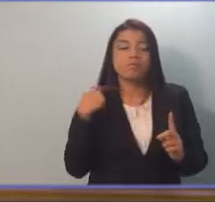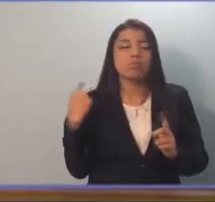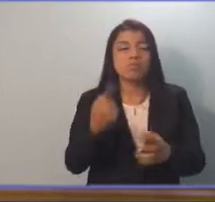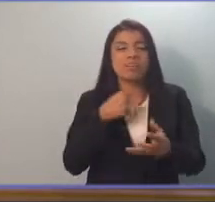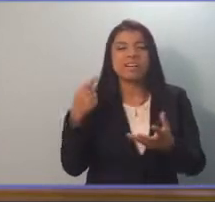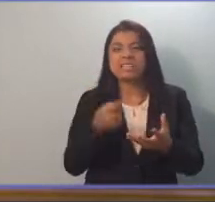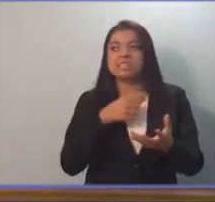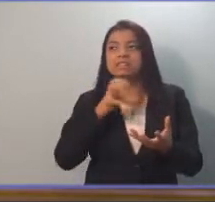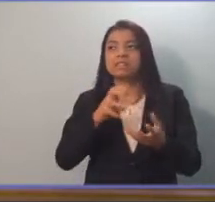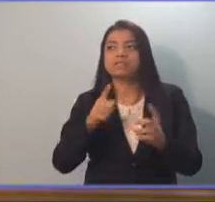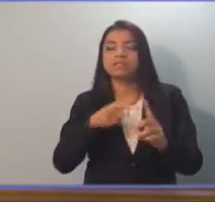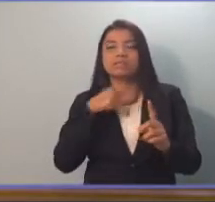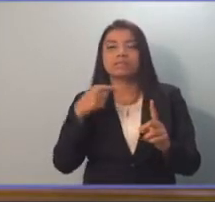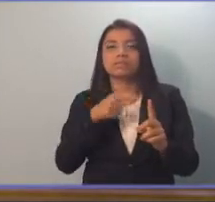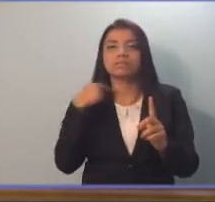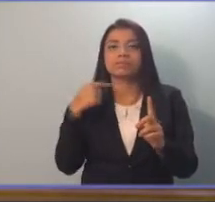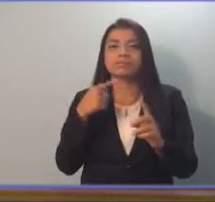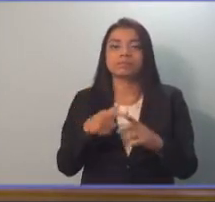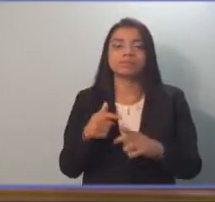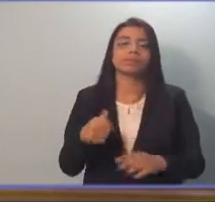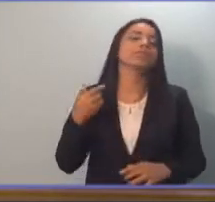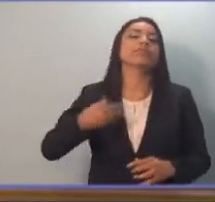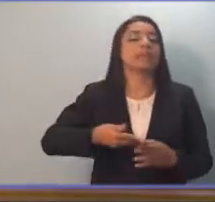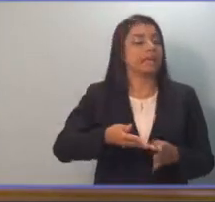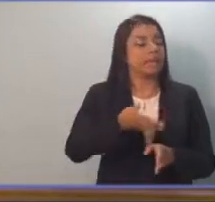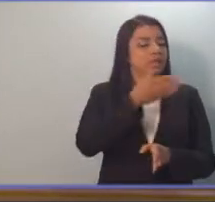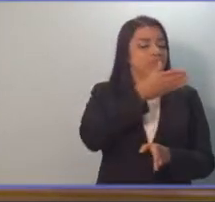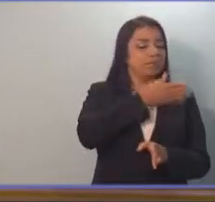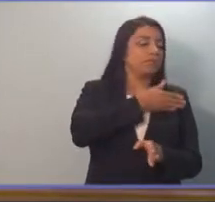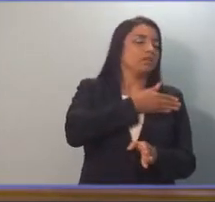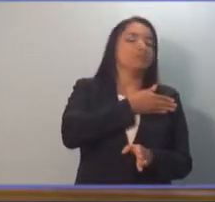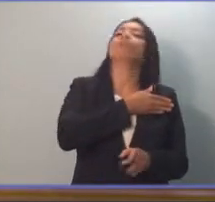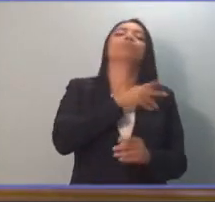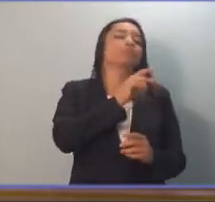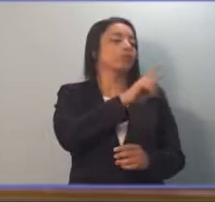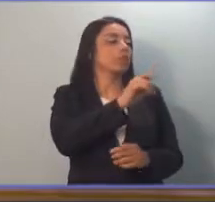produjeron el año anterior. El 2016 ocurrieron